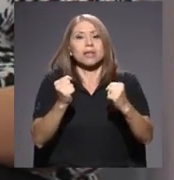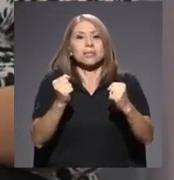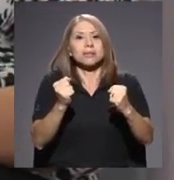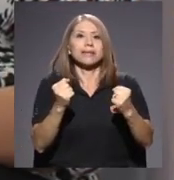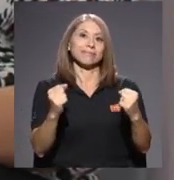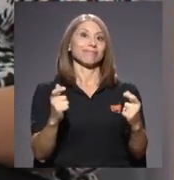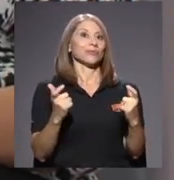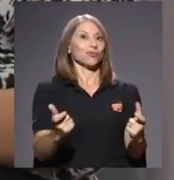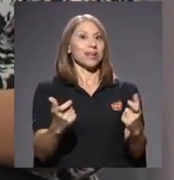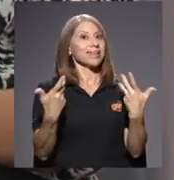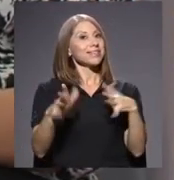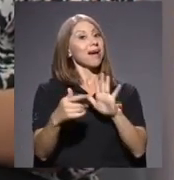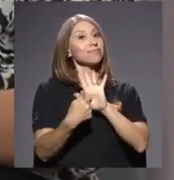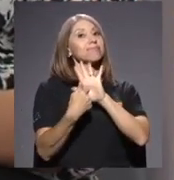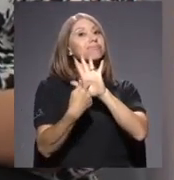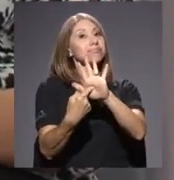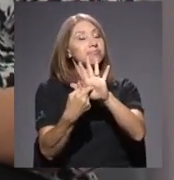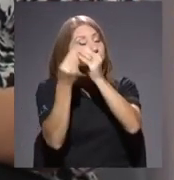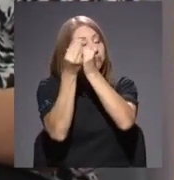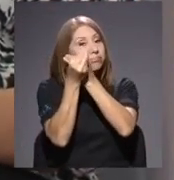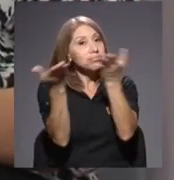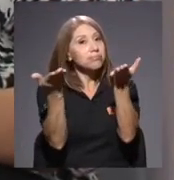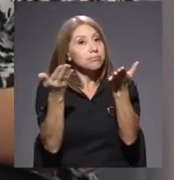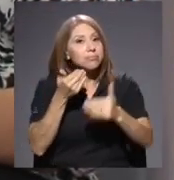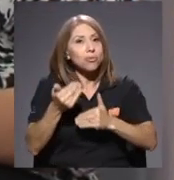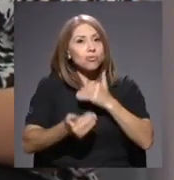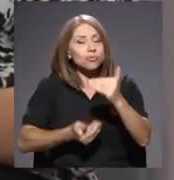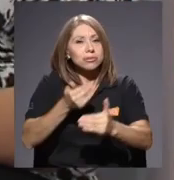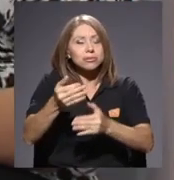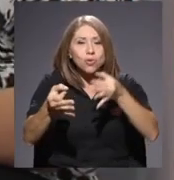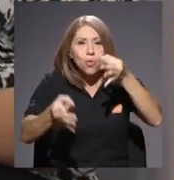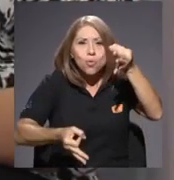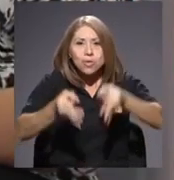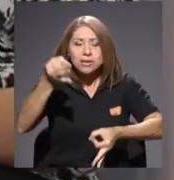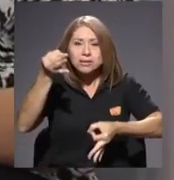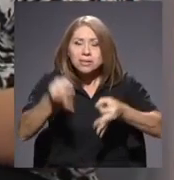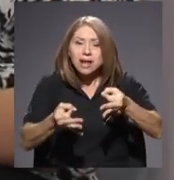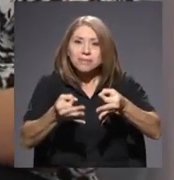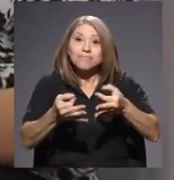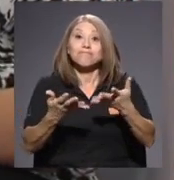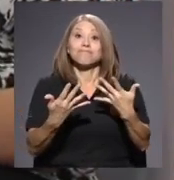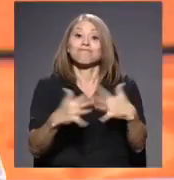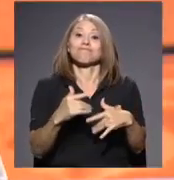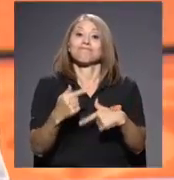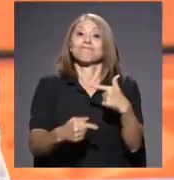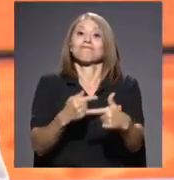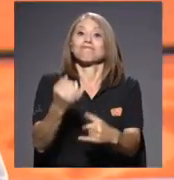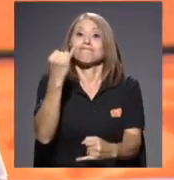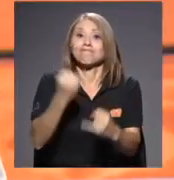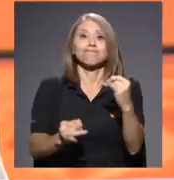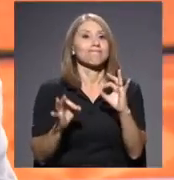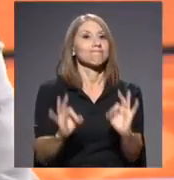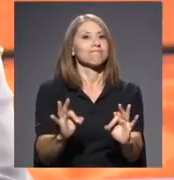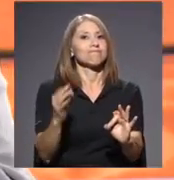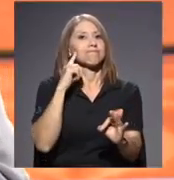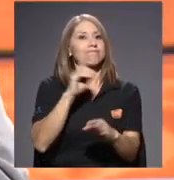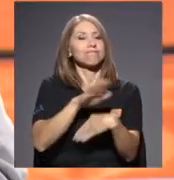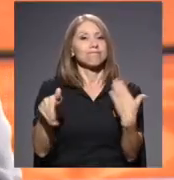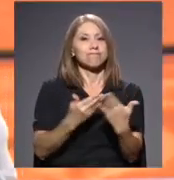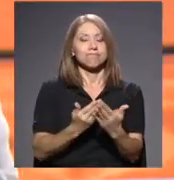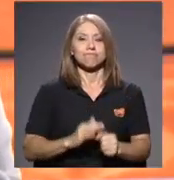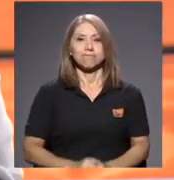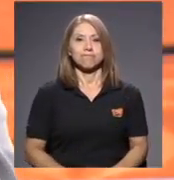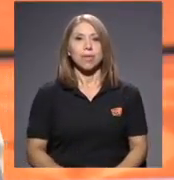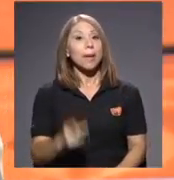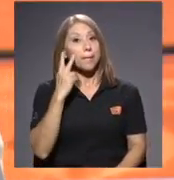ya hay un proceso judicial ahora que esperamos que concluya bien, para bien de todos los costarricenses. Vea que aunque Raúl lo plantea